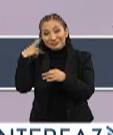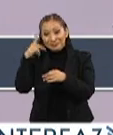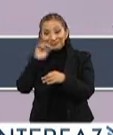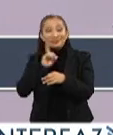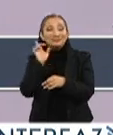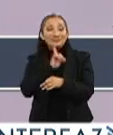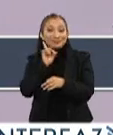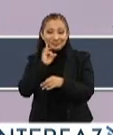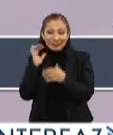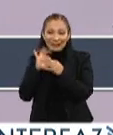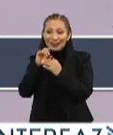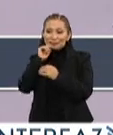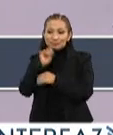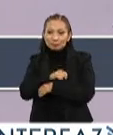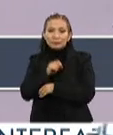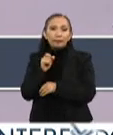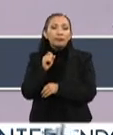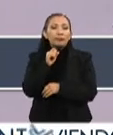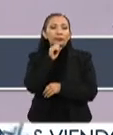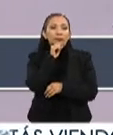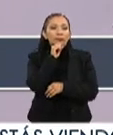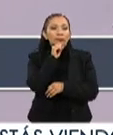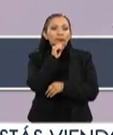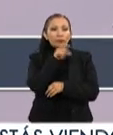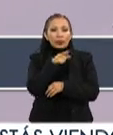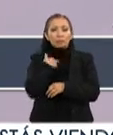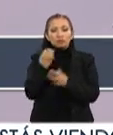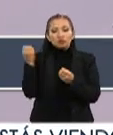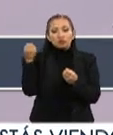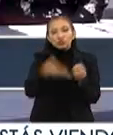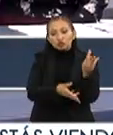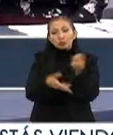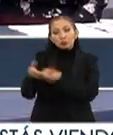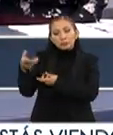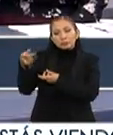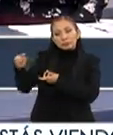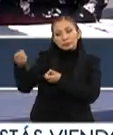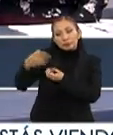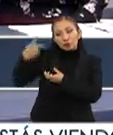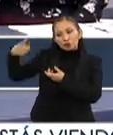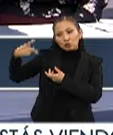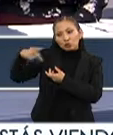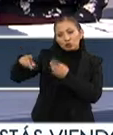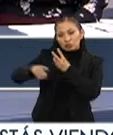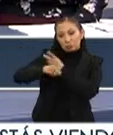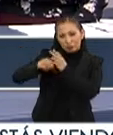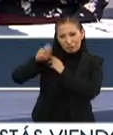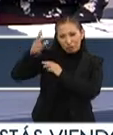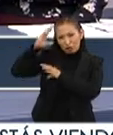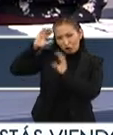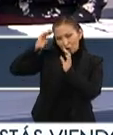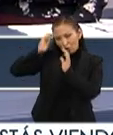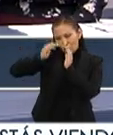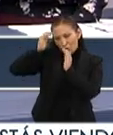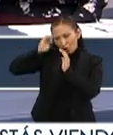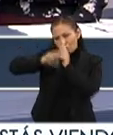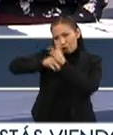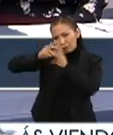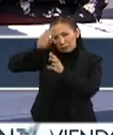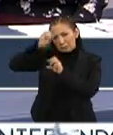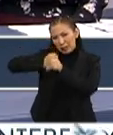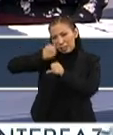chicas de Puebla y creo que nos compartieron sus instrumentos que ellas llevaban a cabo en